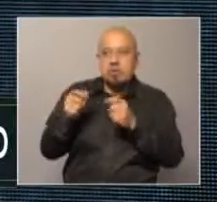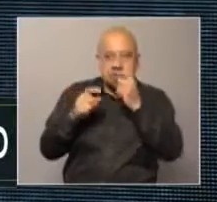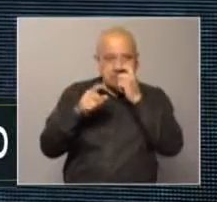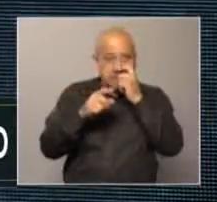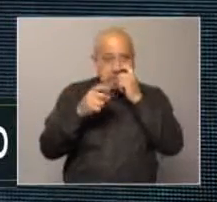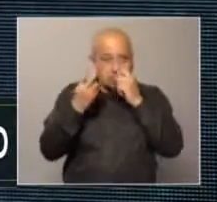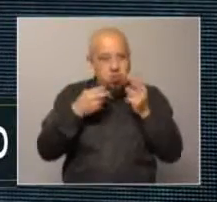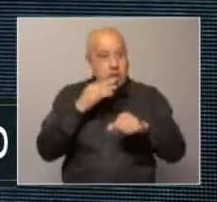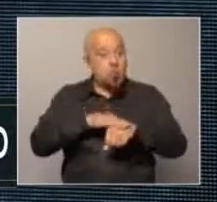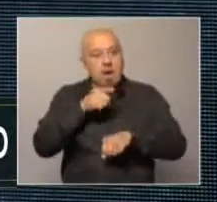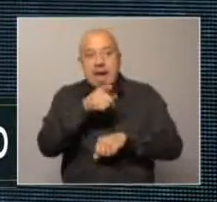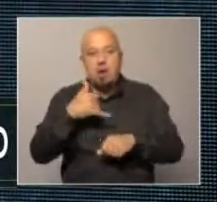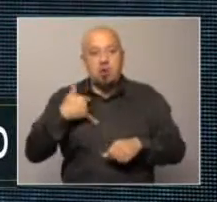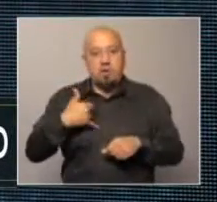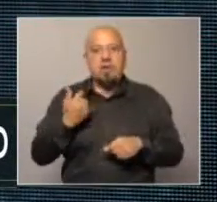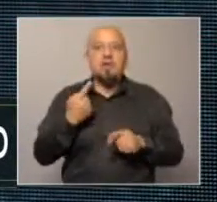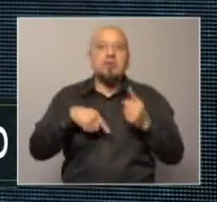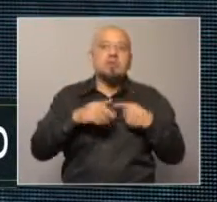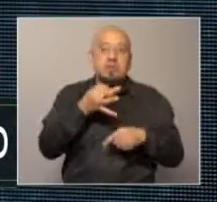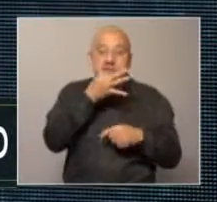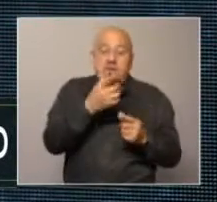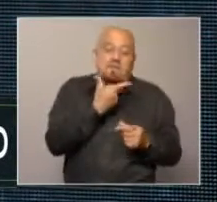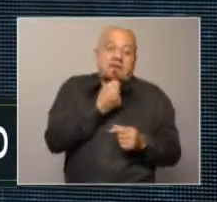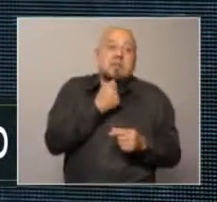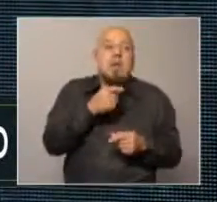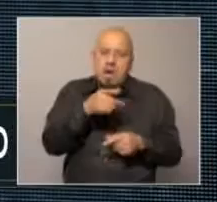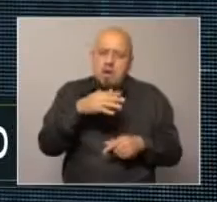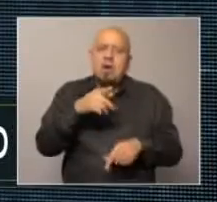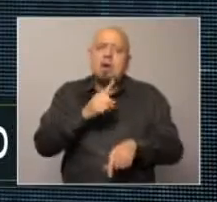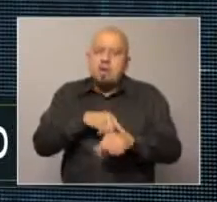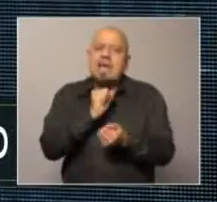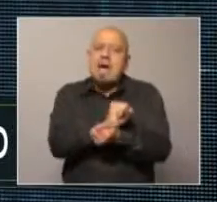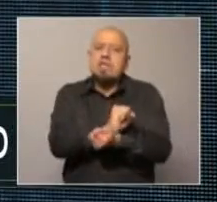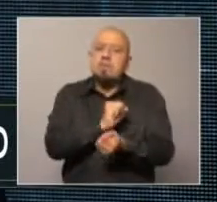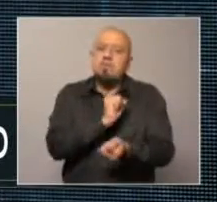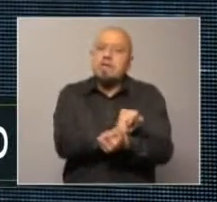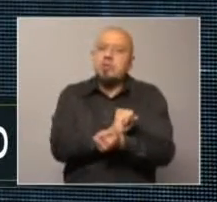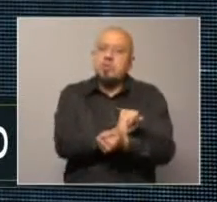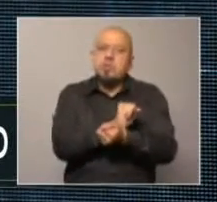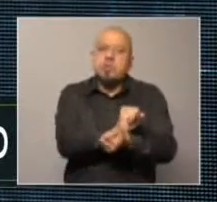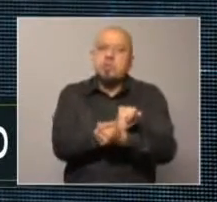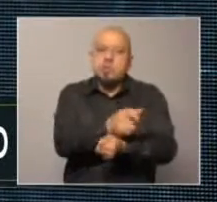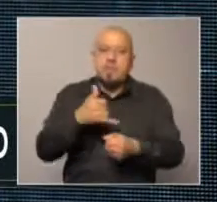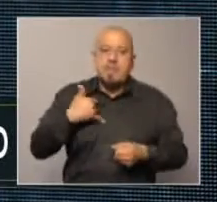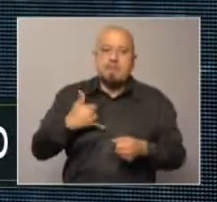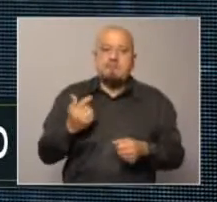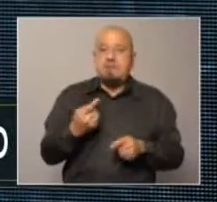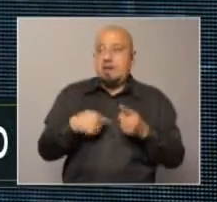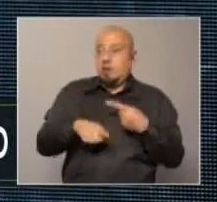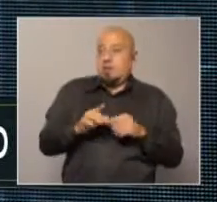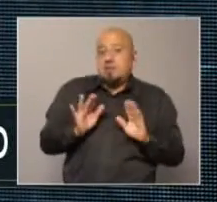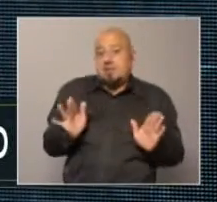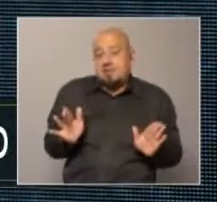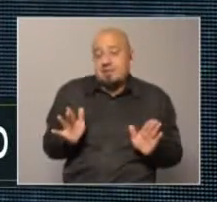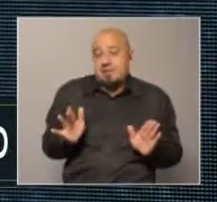socialmente, para todos es bastante simple de entender de que, bueno, hay un problema y ese problema lo meto dentro de